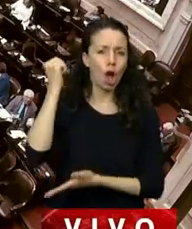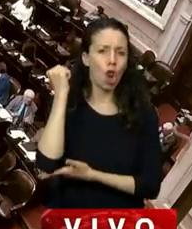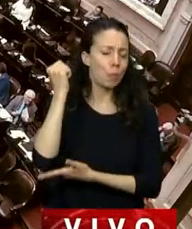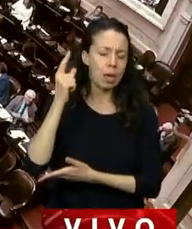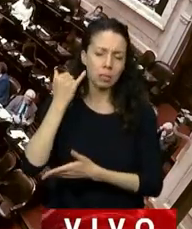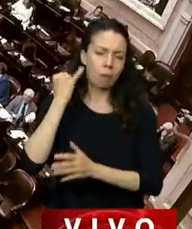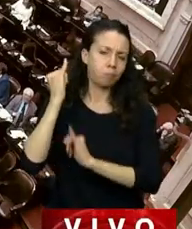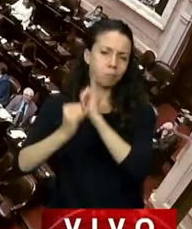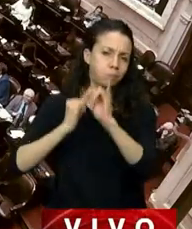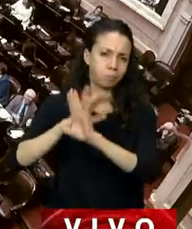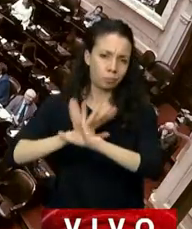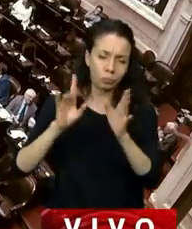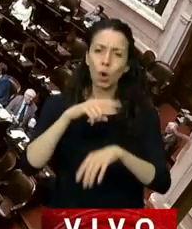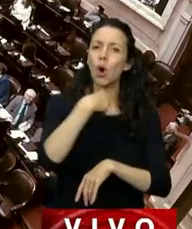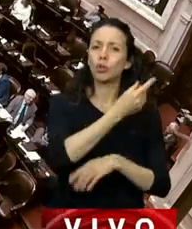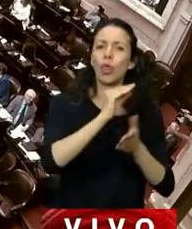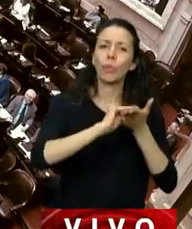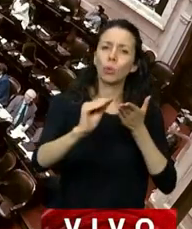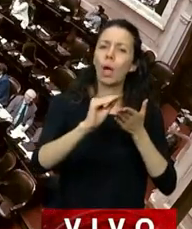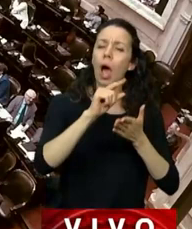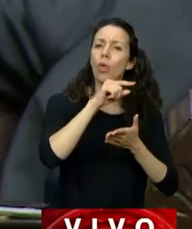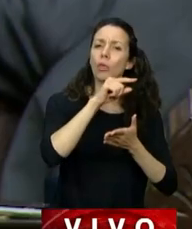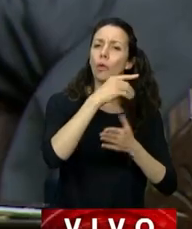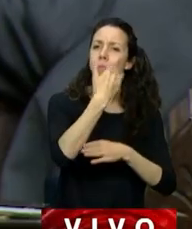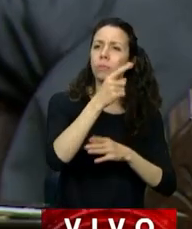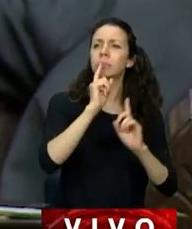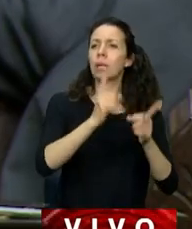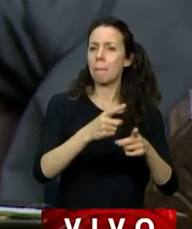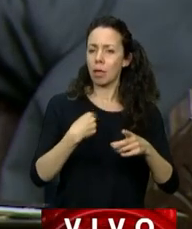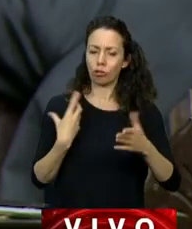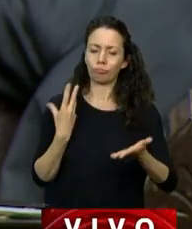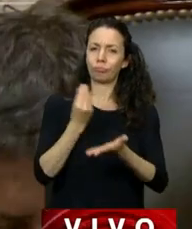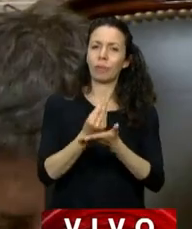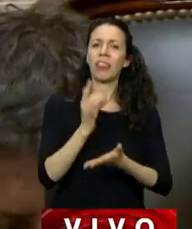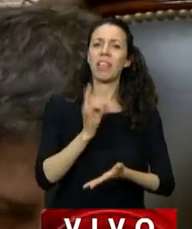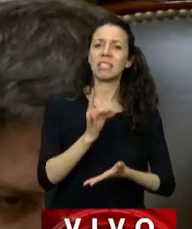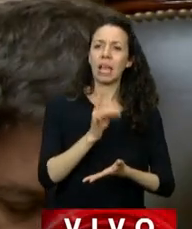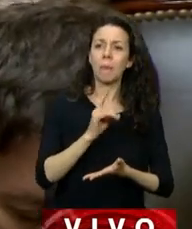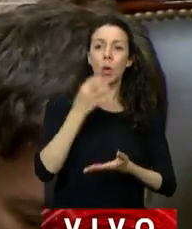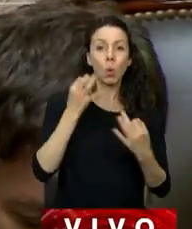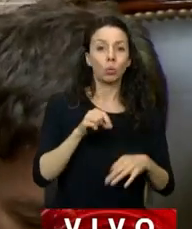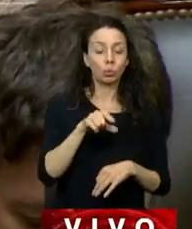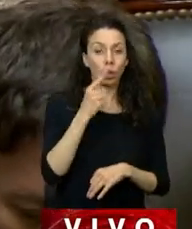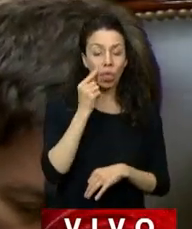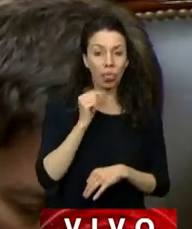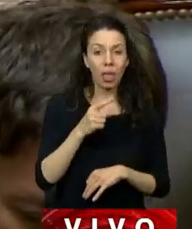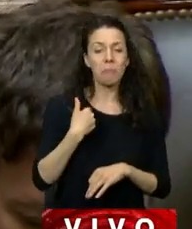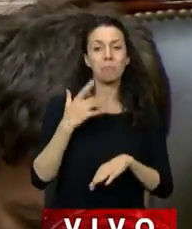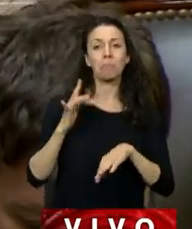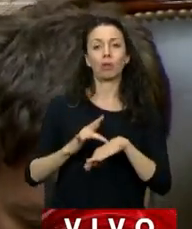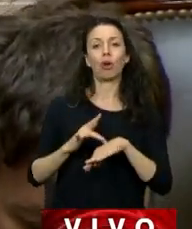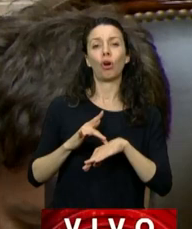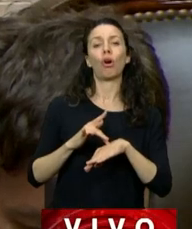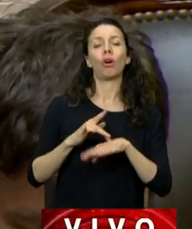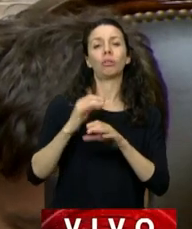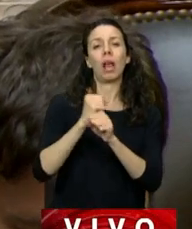Como dijo un diputado hoy más temprano, yo también asumí en diciembre y justo ese día me tocó estar en la